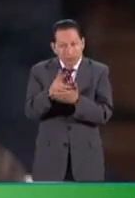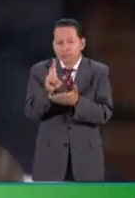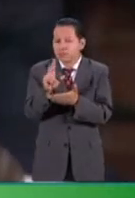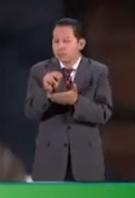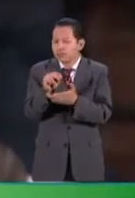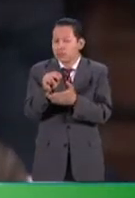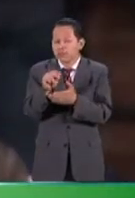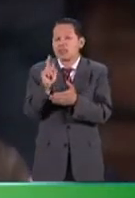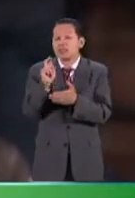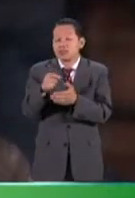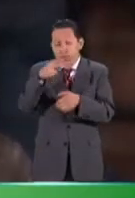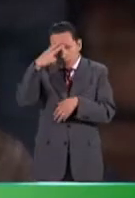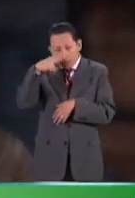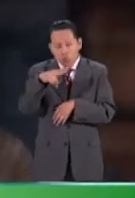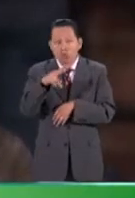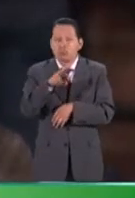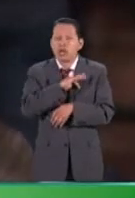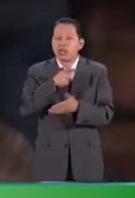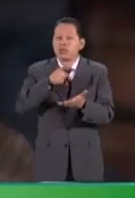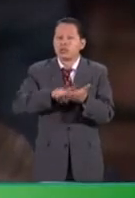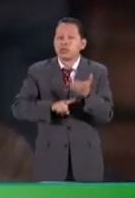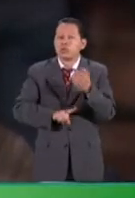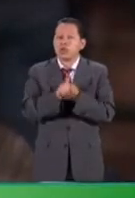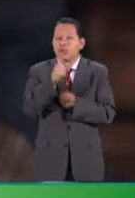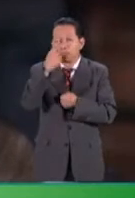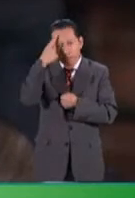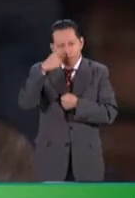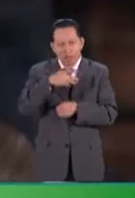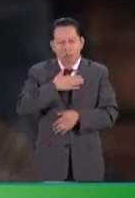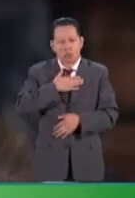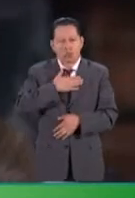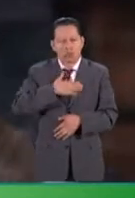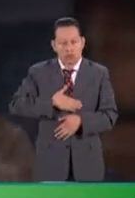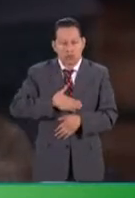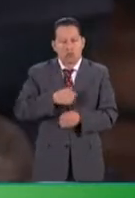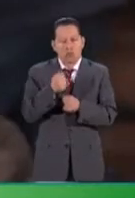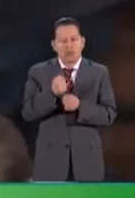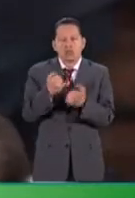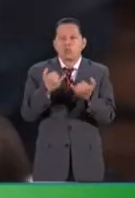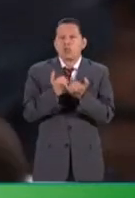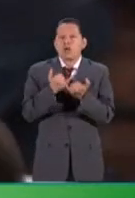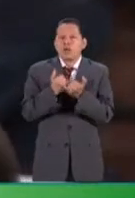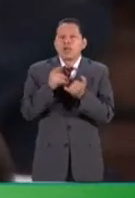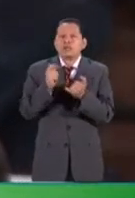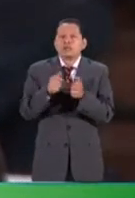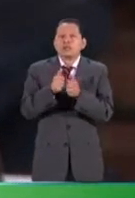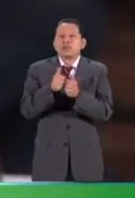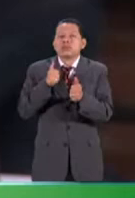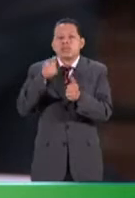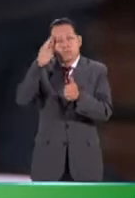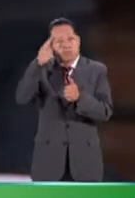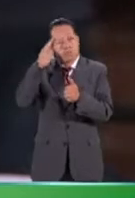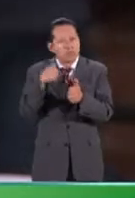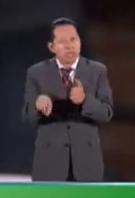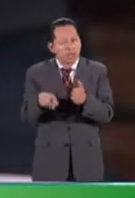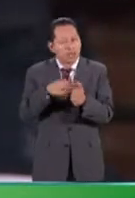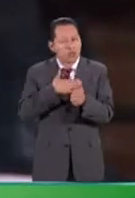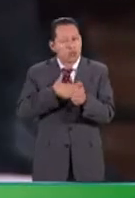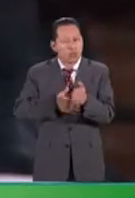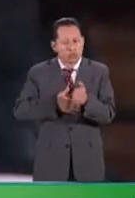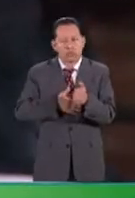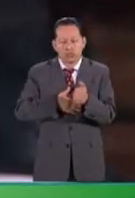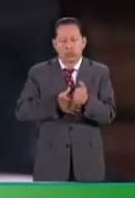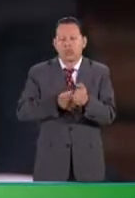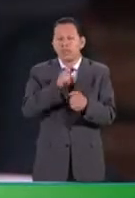parte de una profunda crisis en la procuración de justicia, así como un profundo rezago en la impartición de la misma. Ante